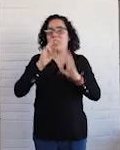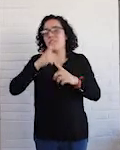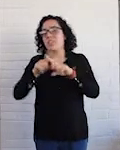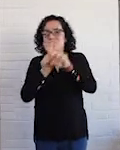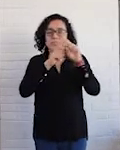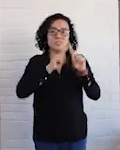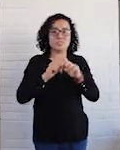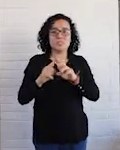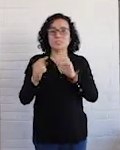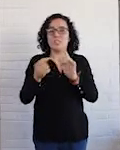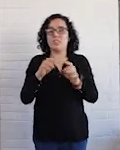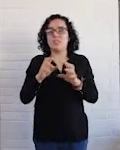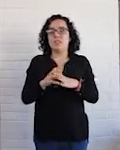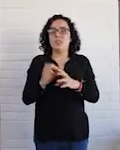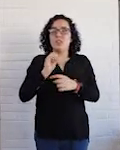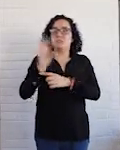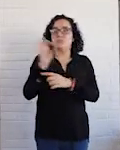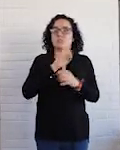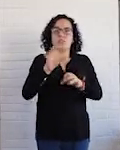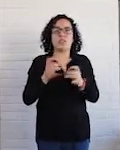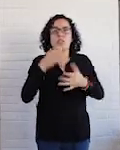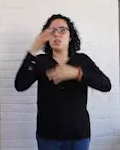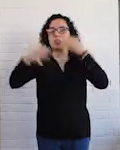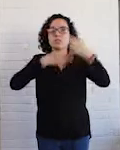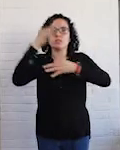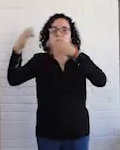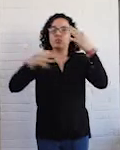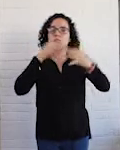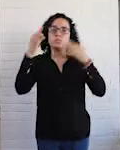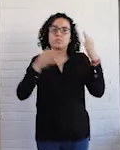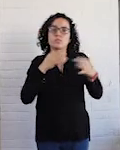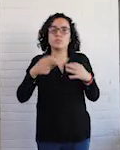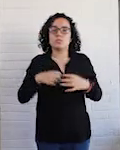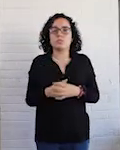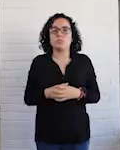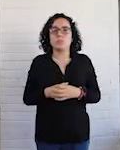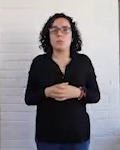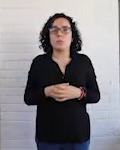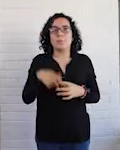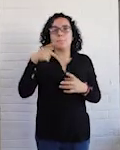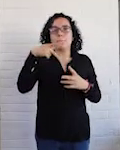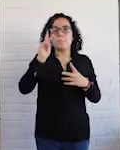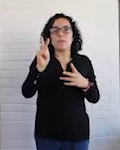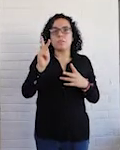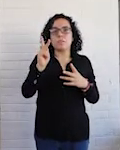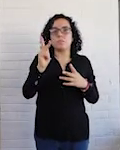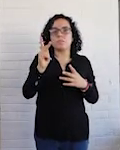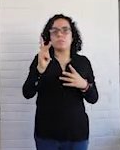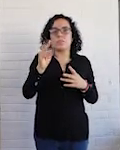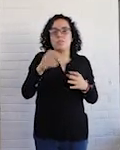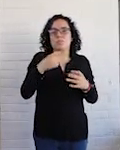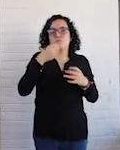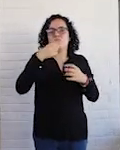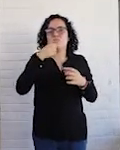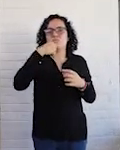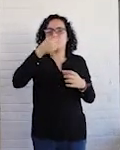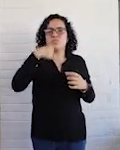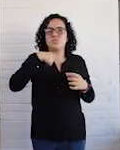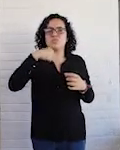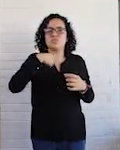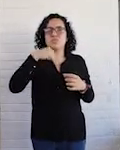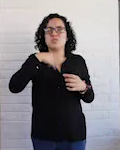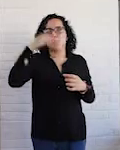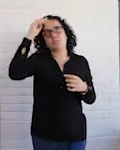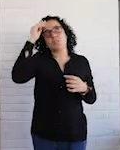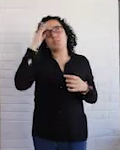Pasó esto y lo otro, y en la UNAM, y la niña, y el otro, y no sé cuánto. Pero al mismo tiempo, una pulverización de la opinión pública,